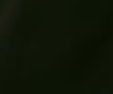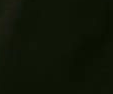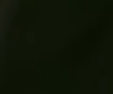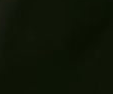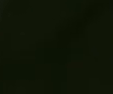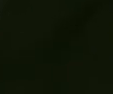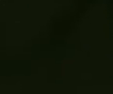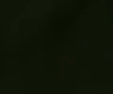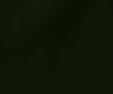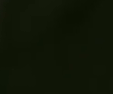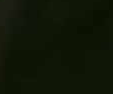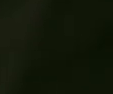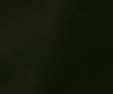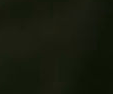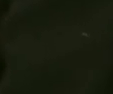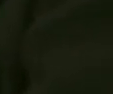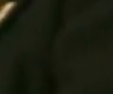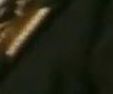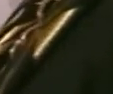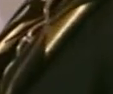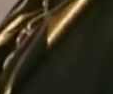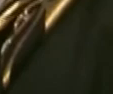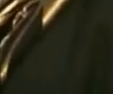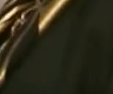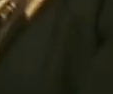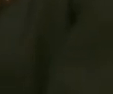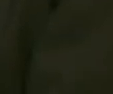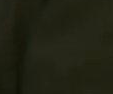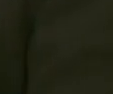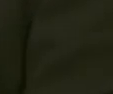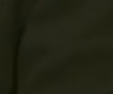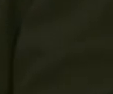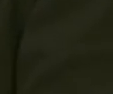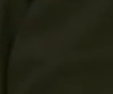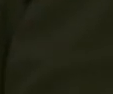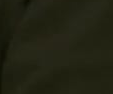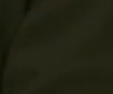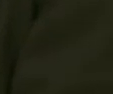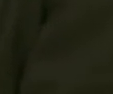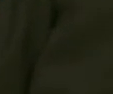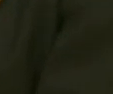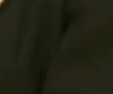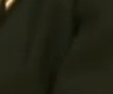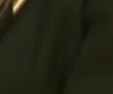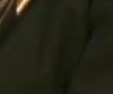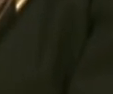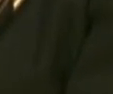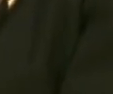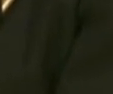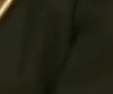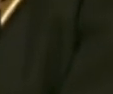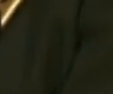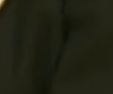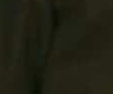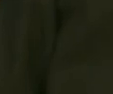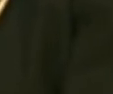una murga, no voy a decir cuál, y al final tenía una pendiente del instituto y mis padres me dijeron, dedícate a estudiar y ya más adelante sí eso. Y luego ya no